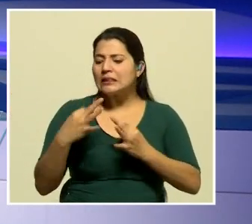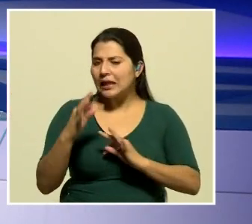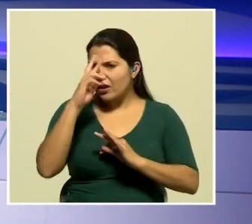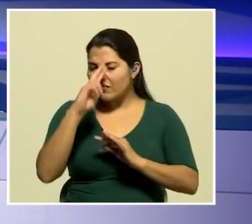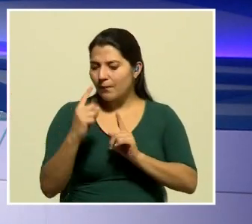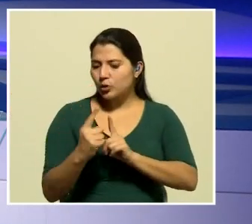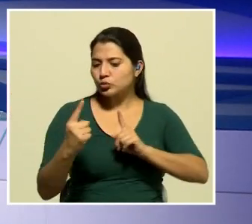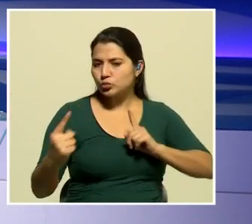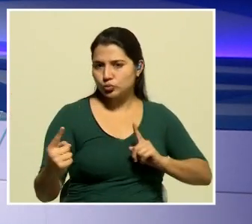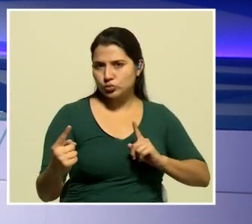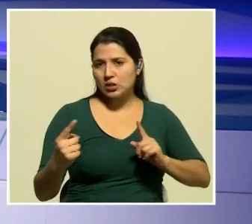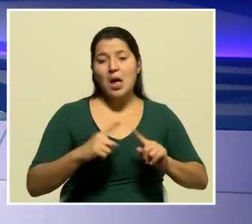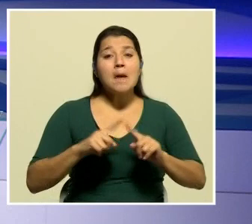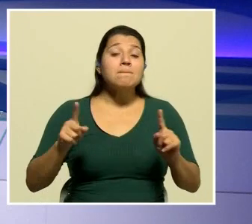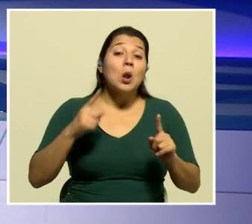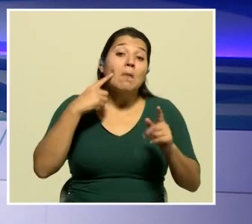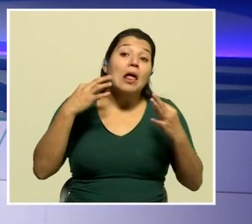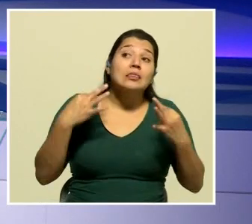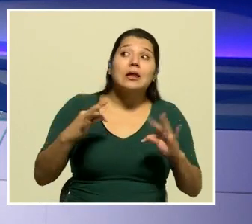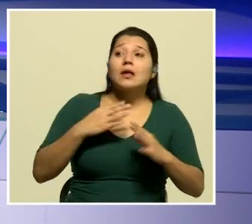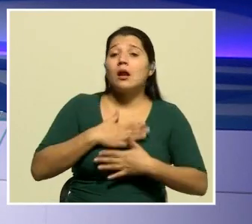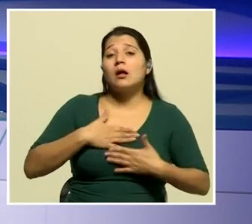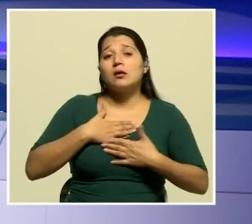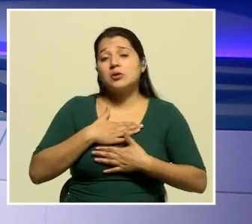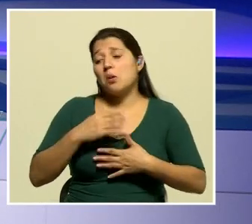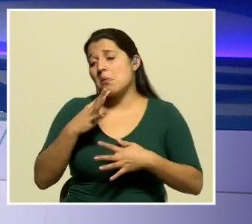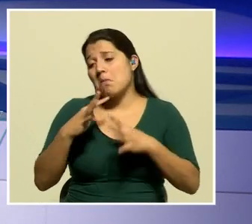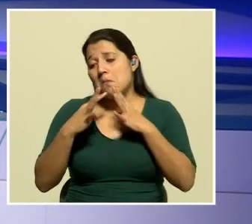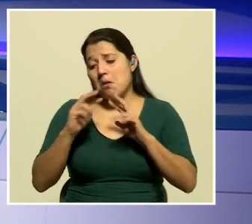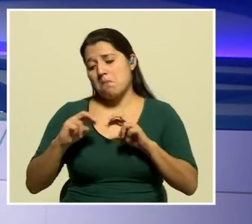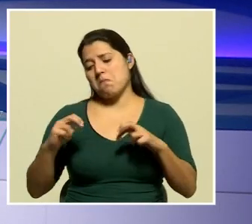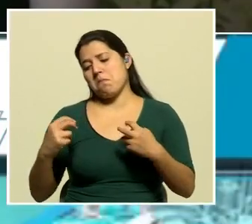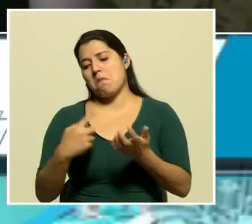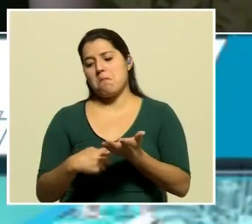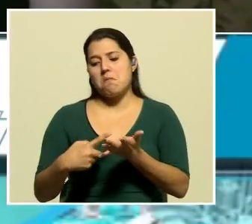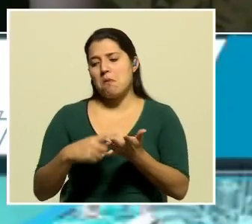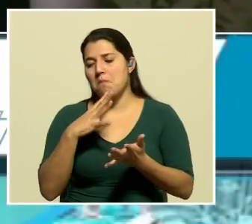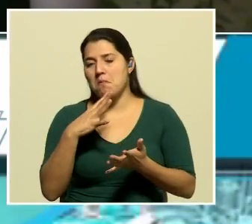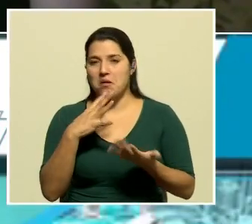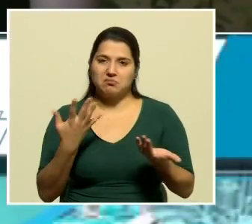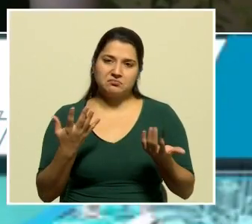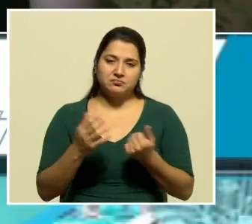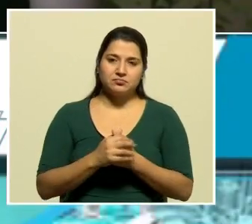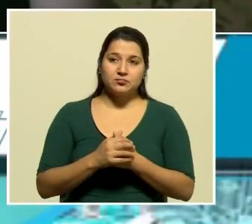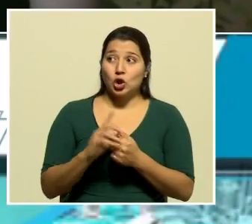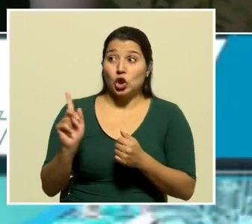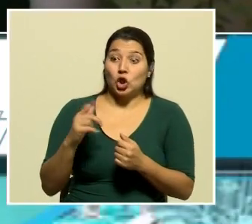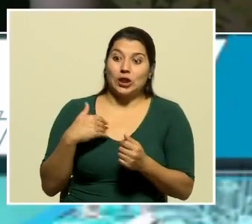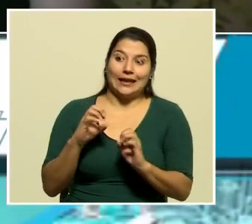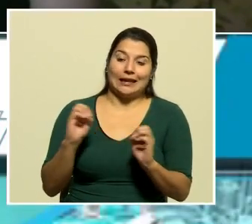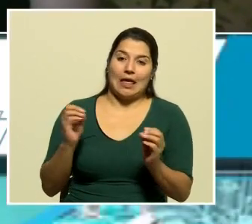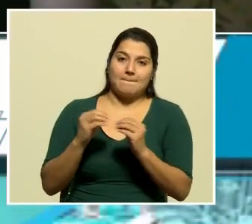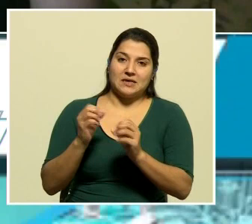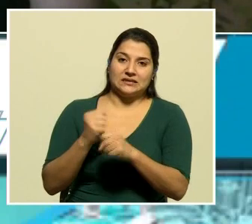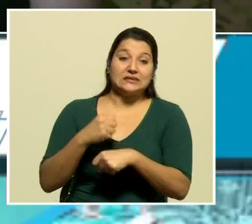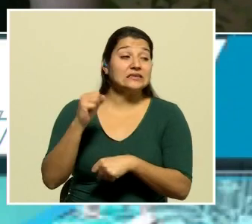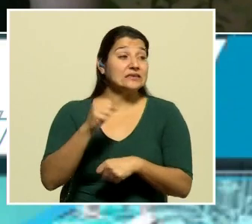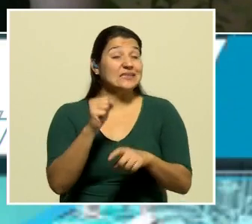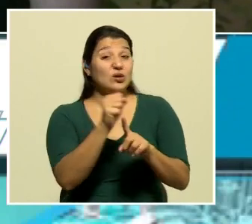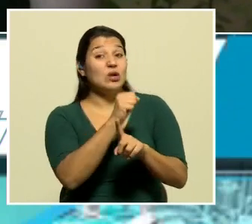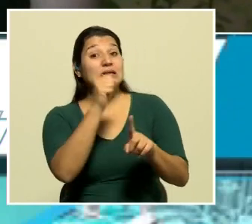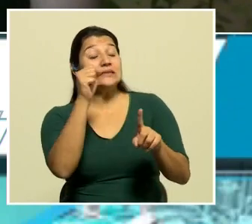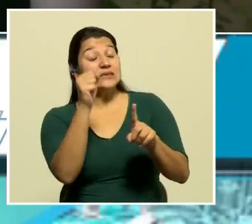comparten durante el tiempo que están ahí, no tienen nada más que hacer. Sí, todo un tema, toda una situación